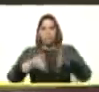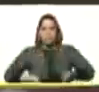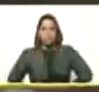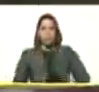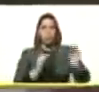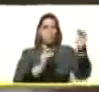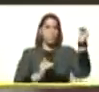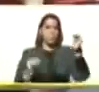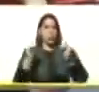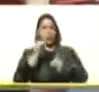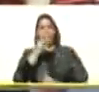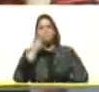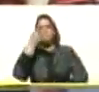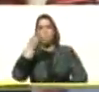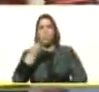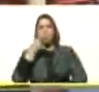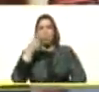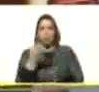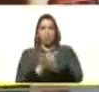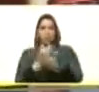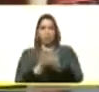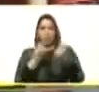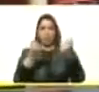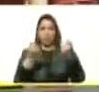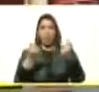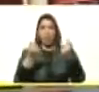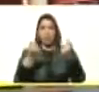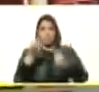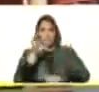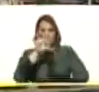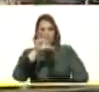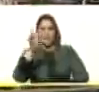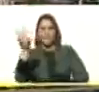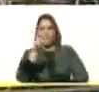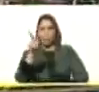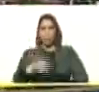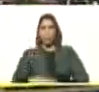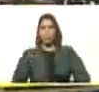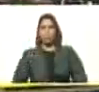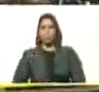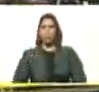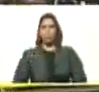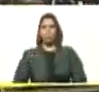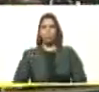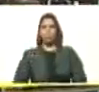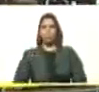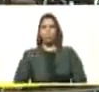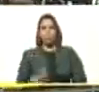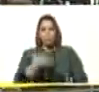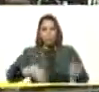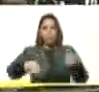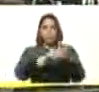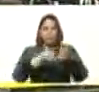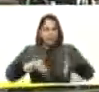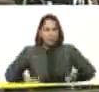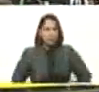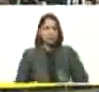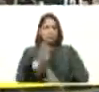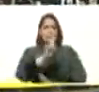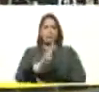moral, político y económico de la patria venezolana, el renacimiento.